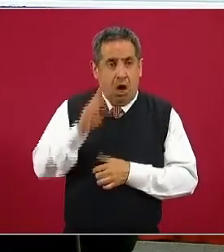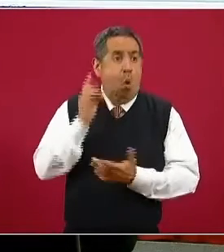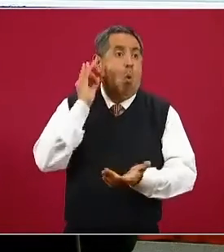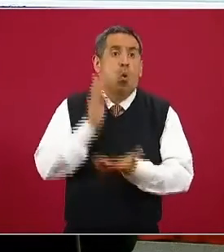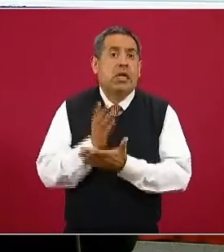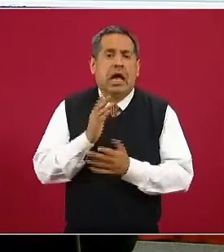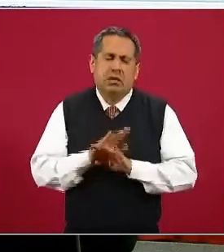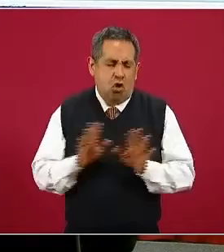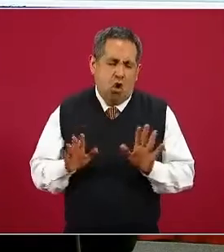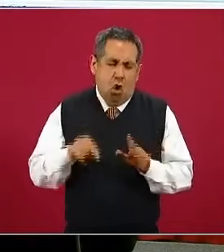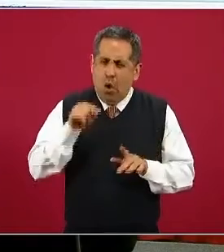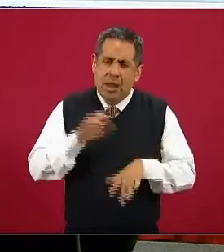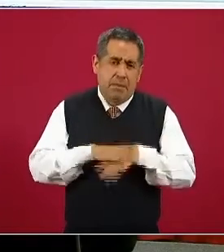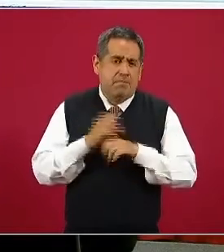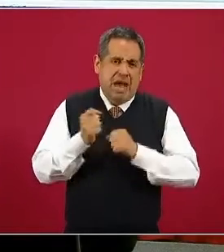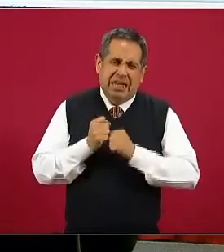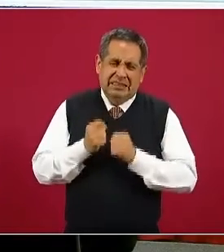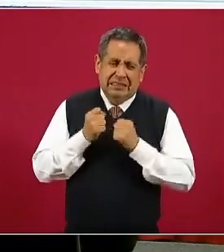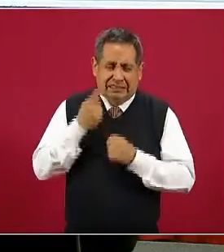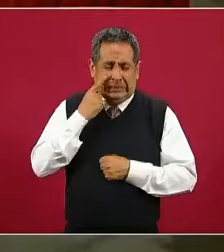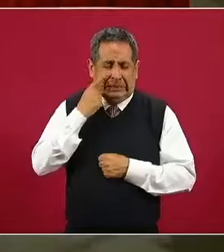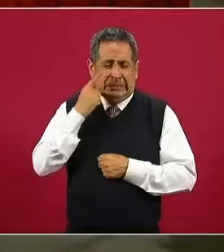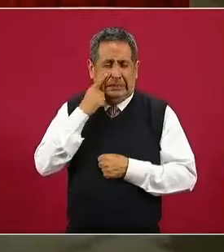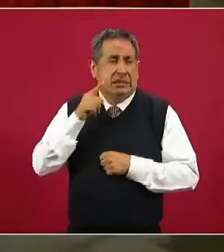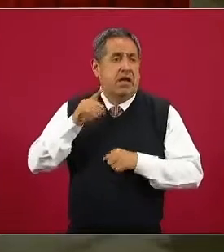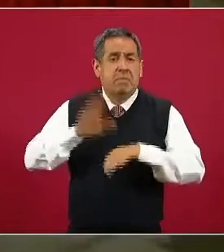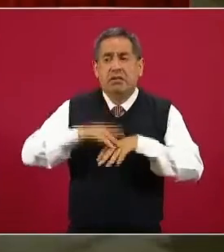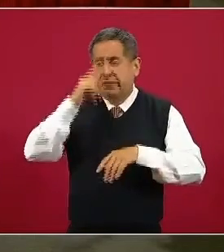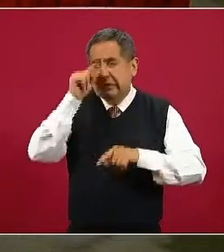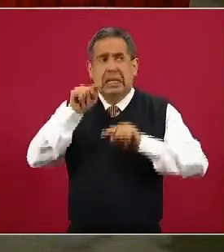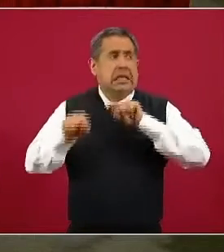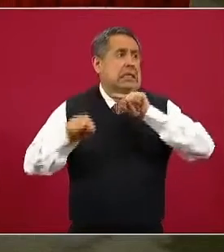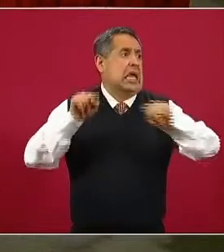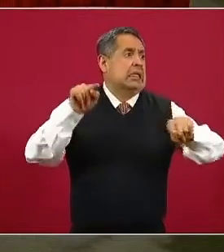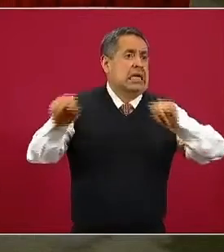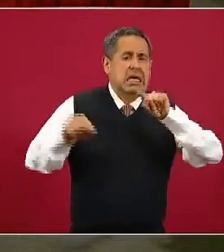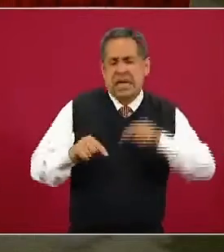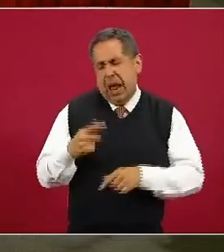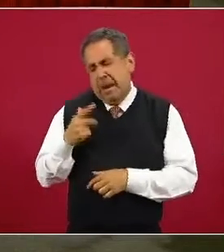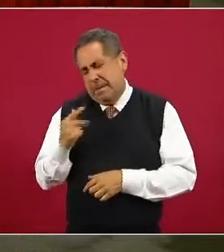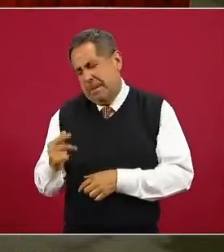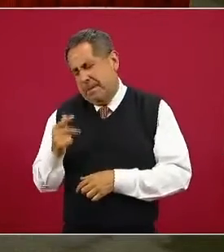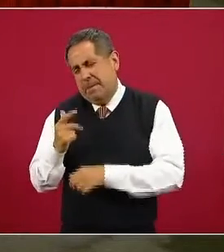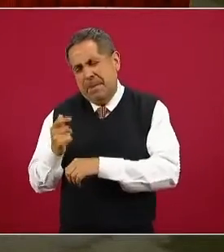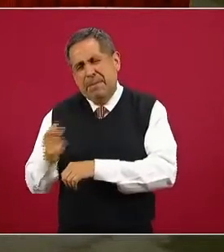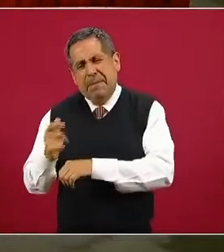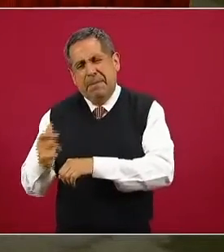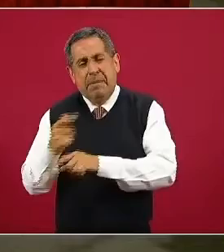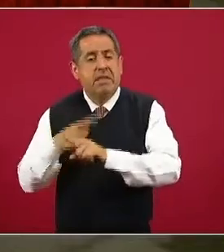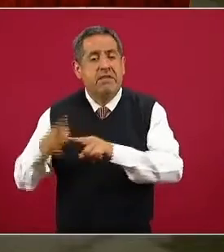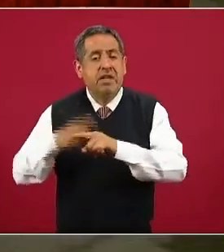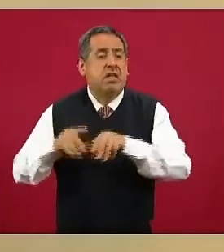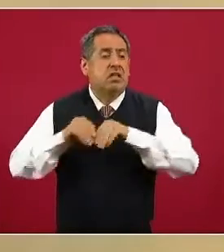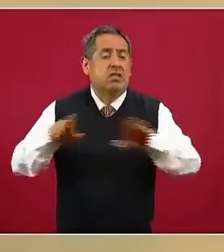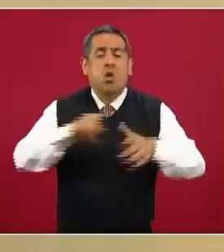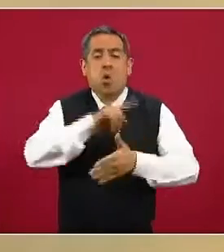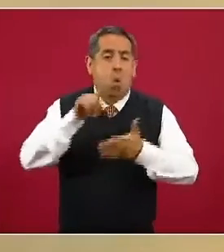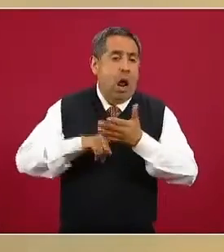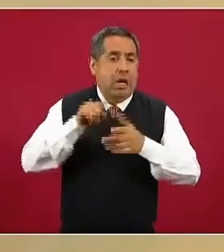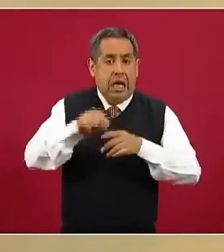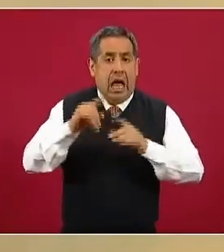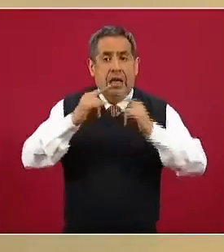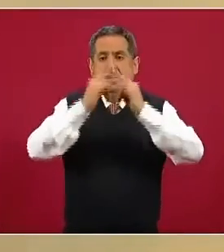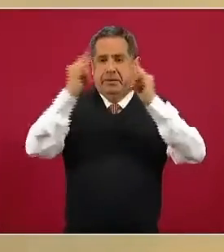única semana, pero es la semana donde va a haber mayor facilidad, mayor difusión en muchos centros de salud. Se van